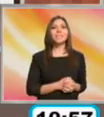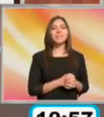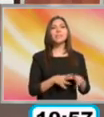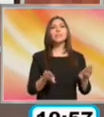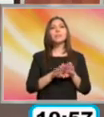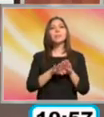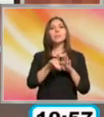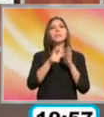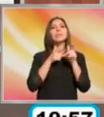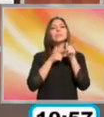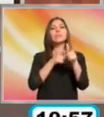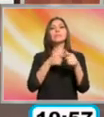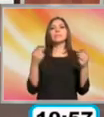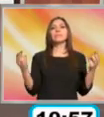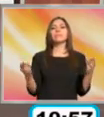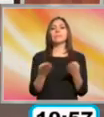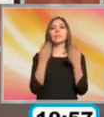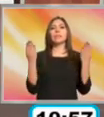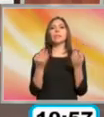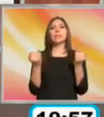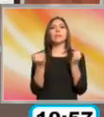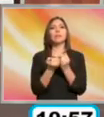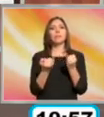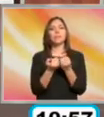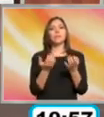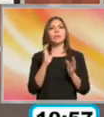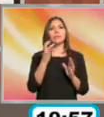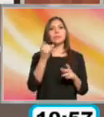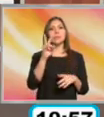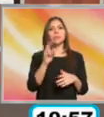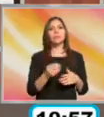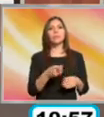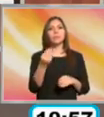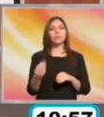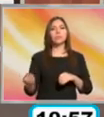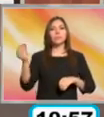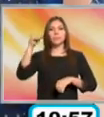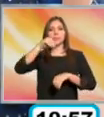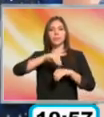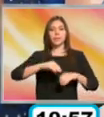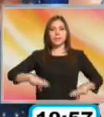seguir bailando igual? Oye, qué bárbaro. A ver, Le hicimos un injerto de cadera. le hicieron...